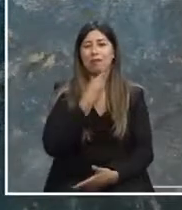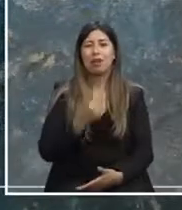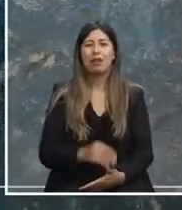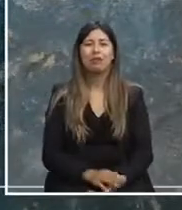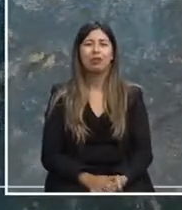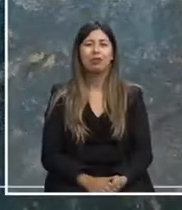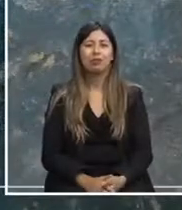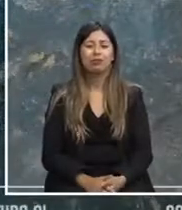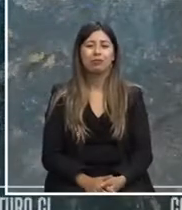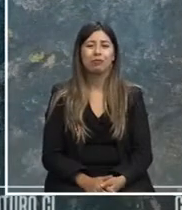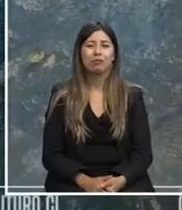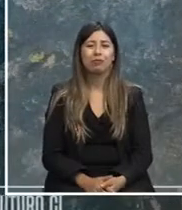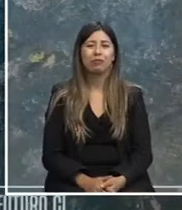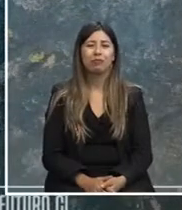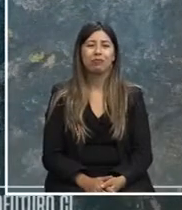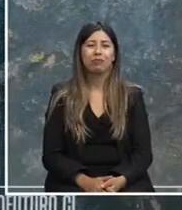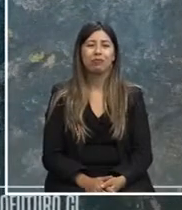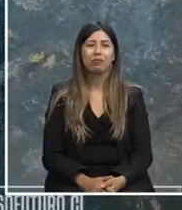maravilloso.